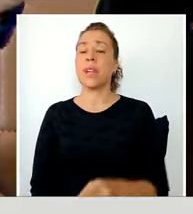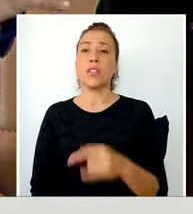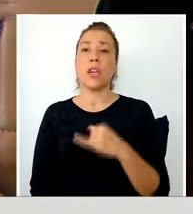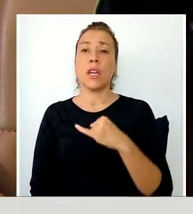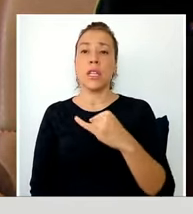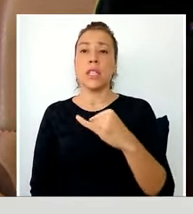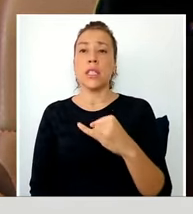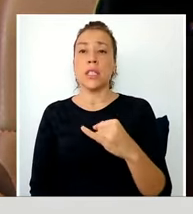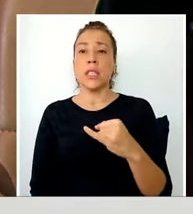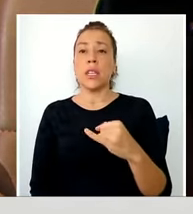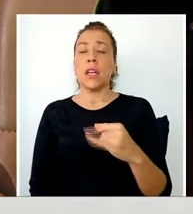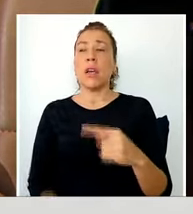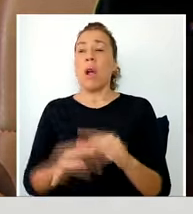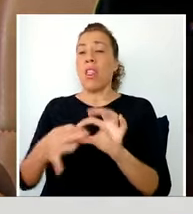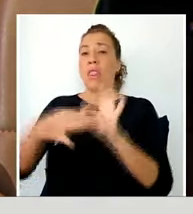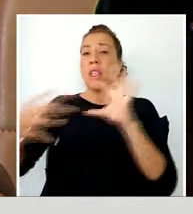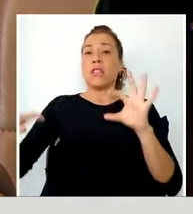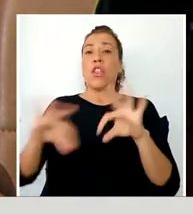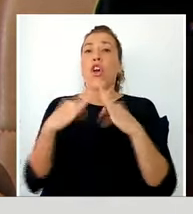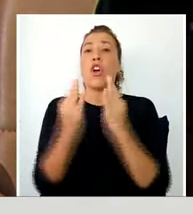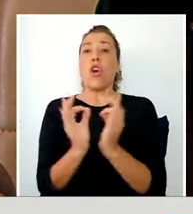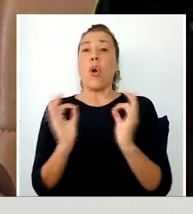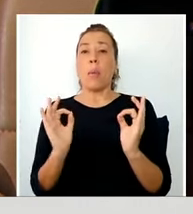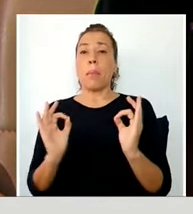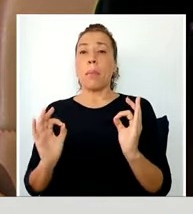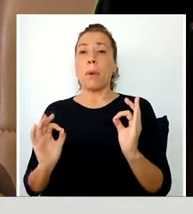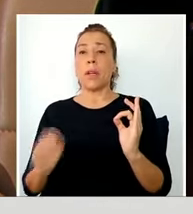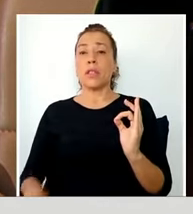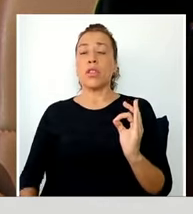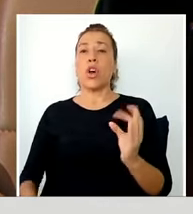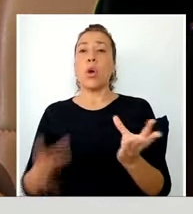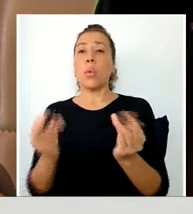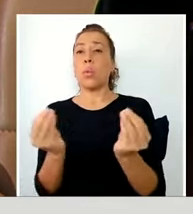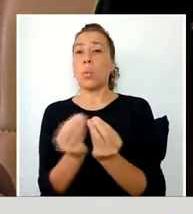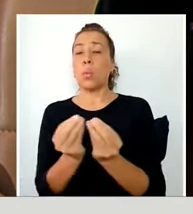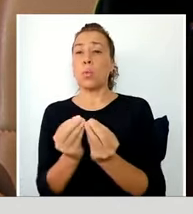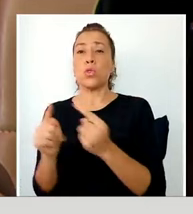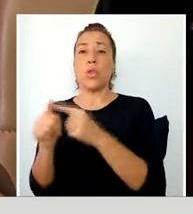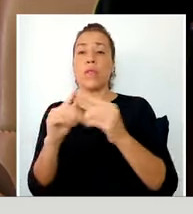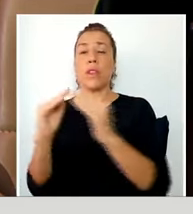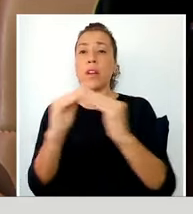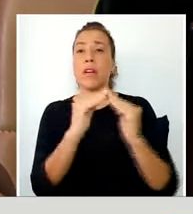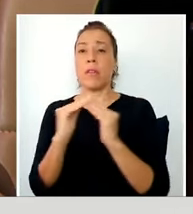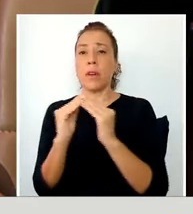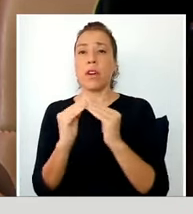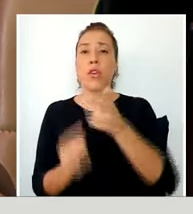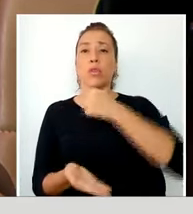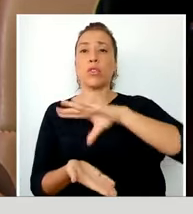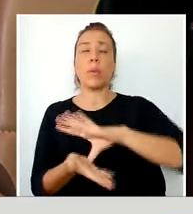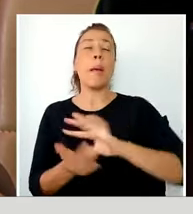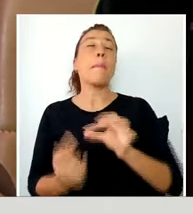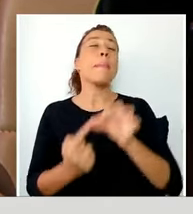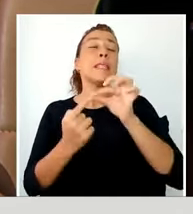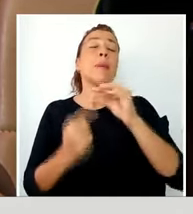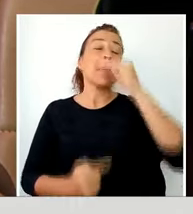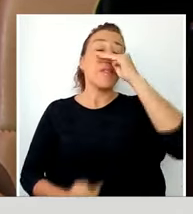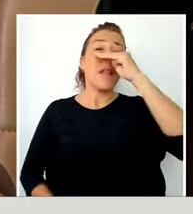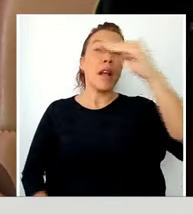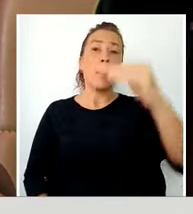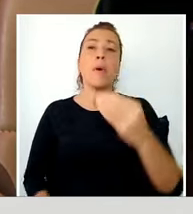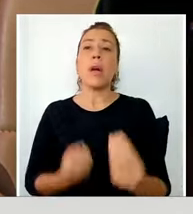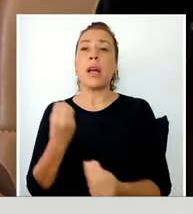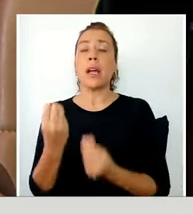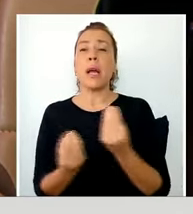aislación completa aislada a muchas poblaciones de nuestro país sobre todo ru qué es lo que sucede en el territorio